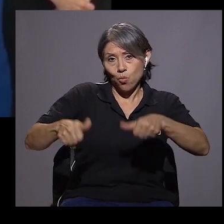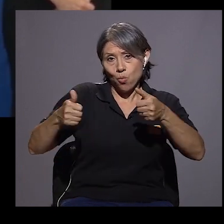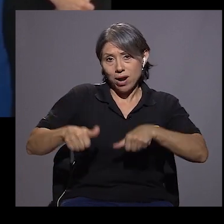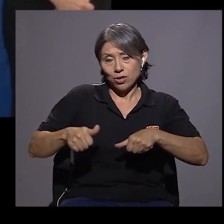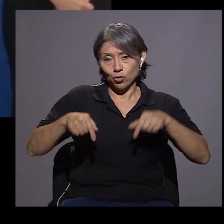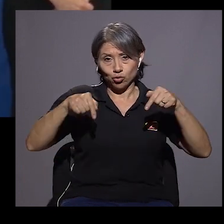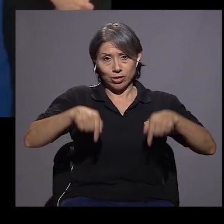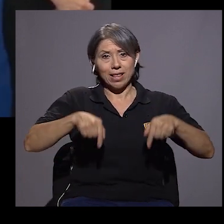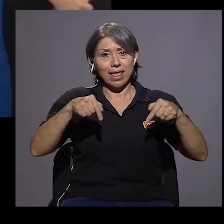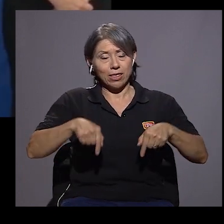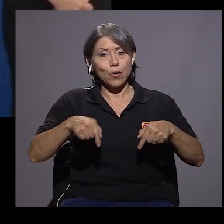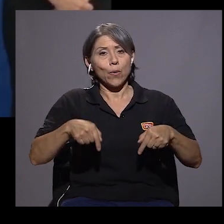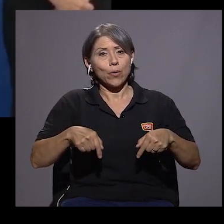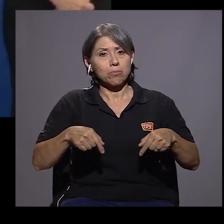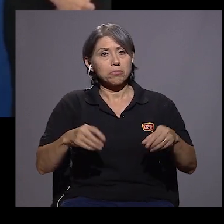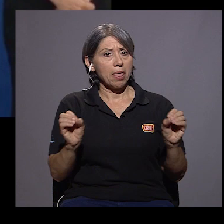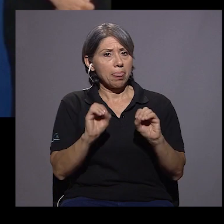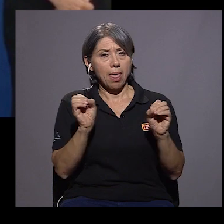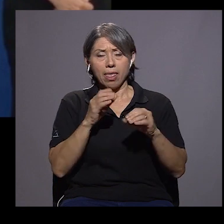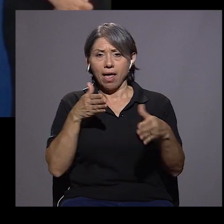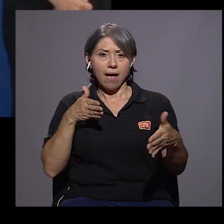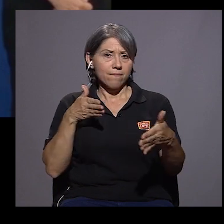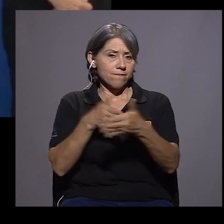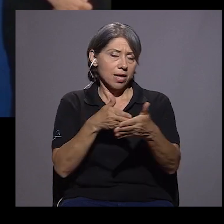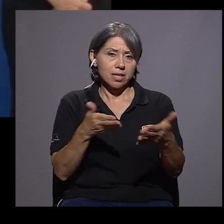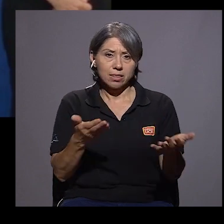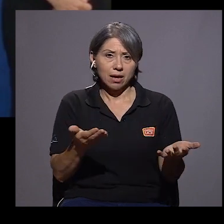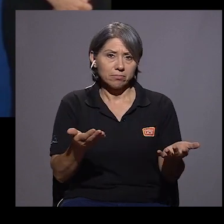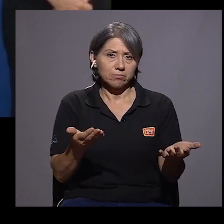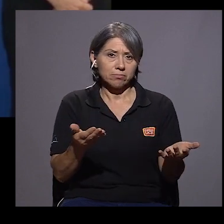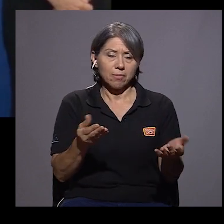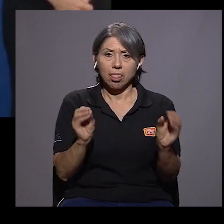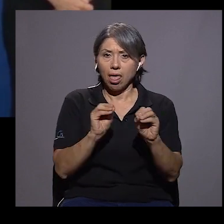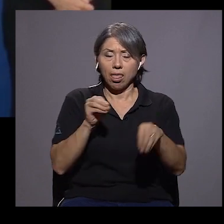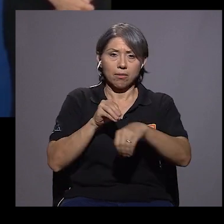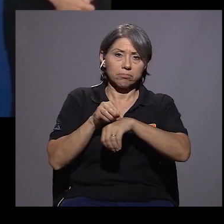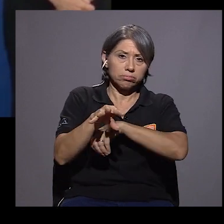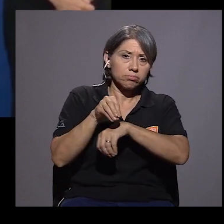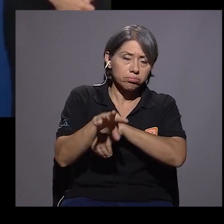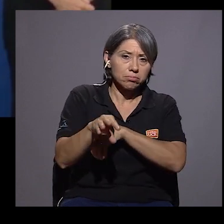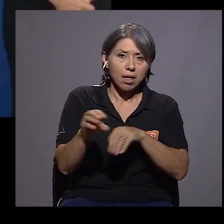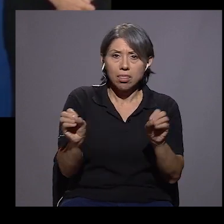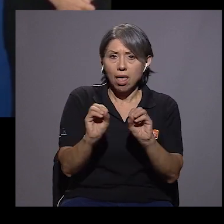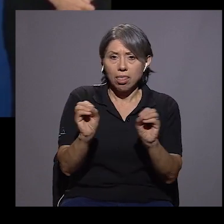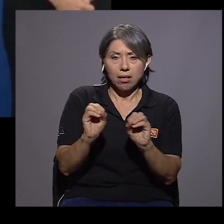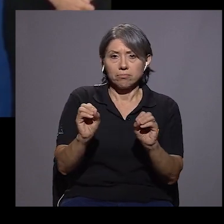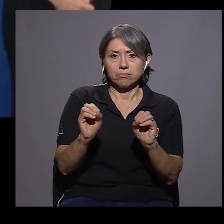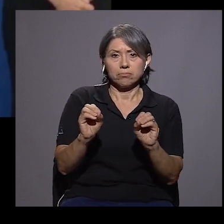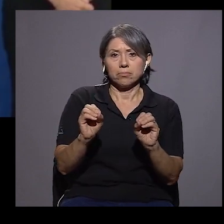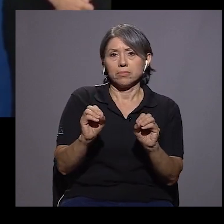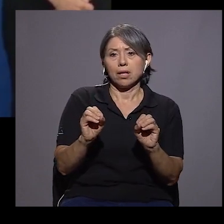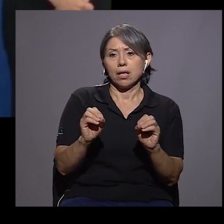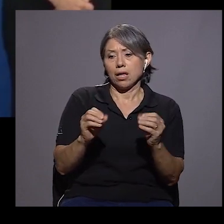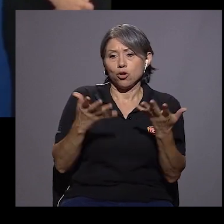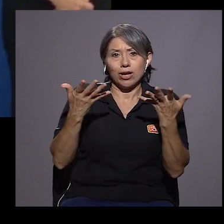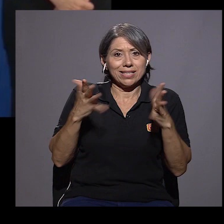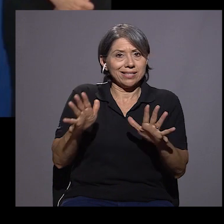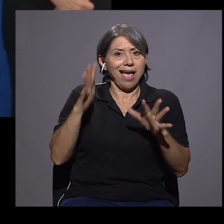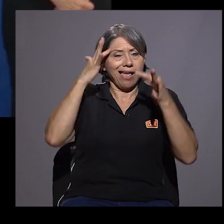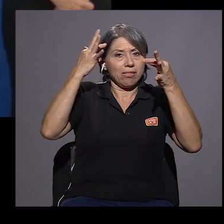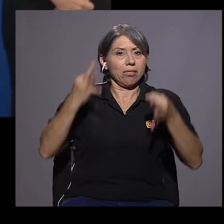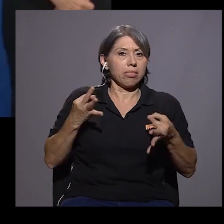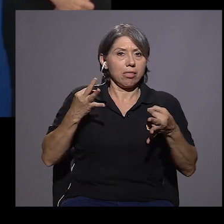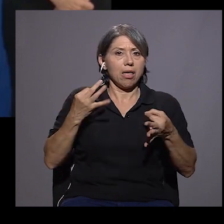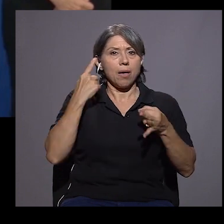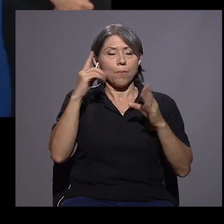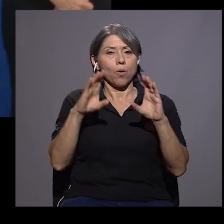acuerdos alcanzados el día de hoy en nada afectan o influyen o inciden en lo que ya está